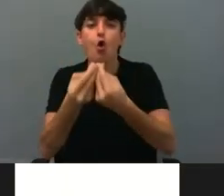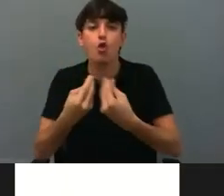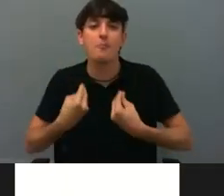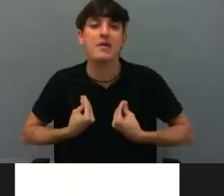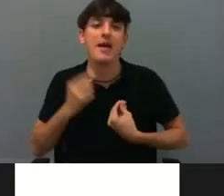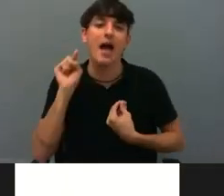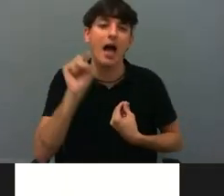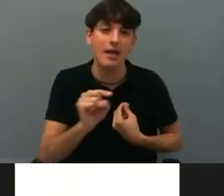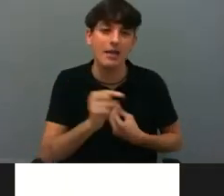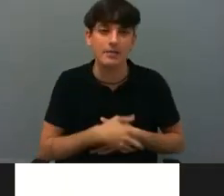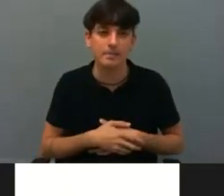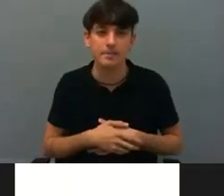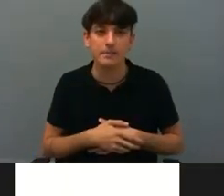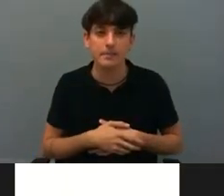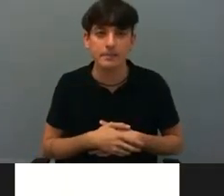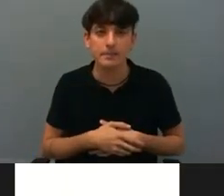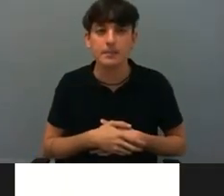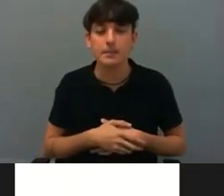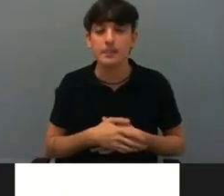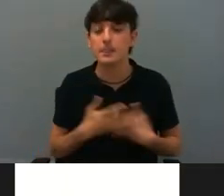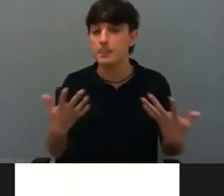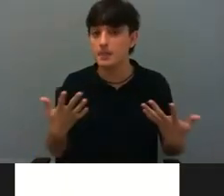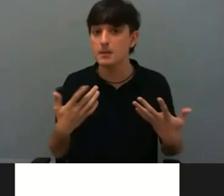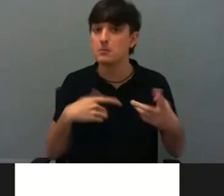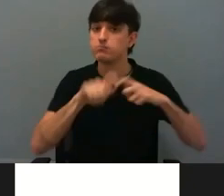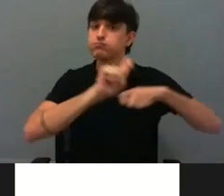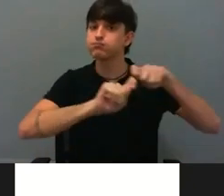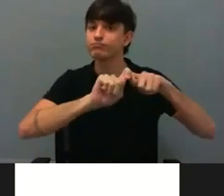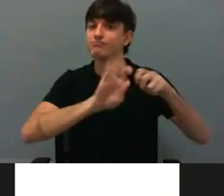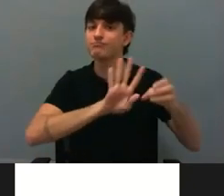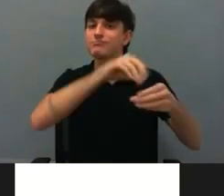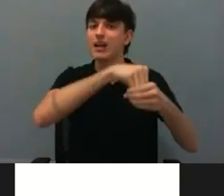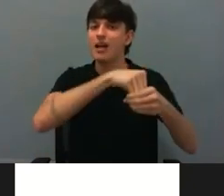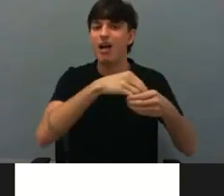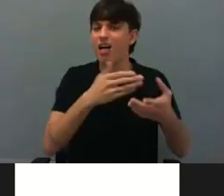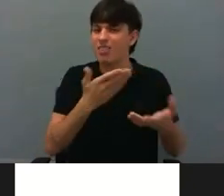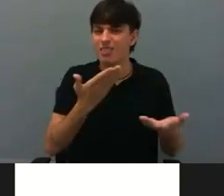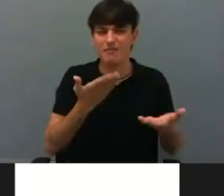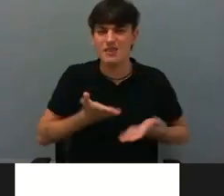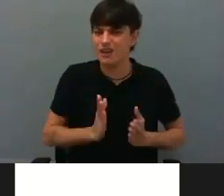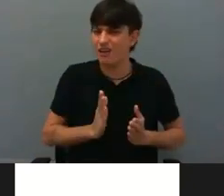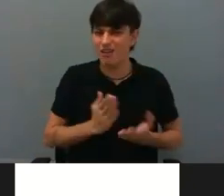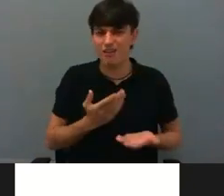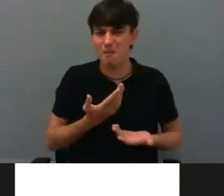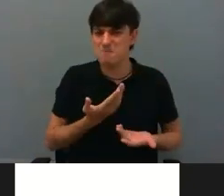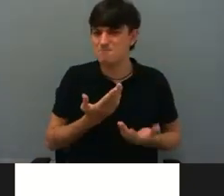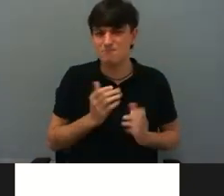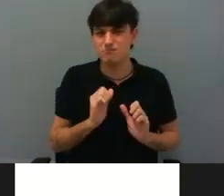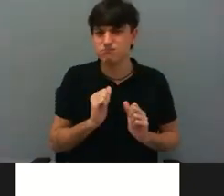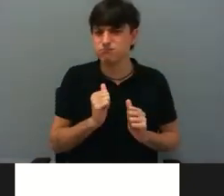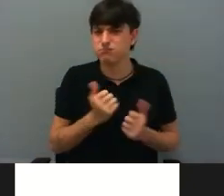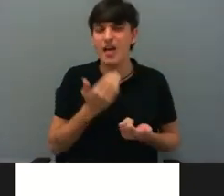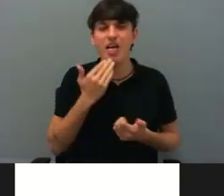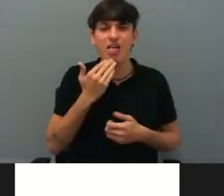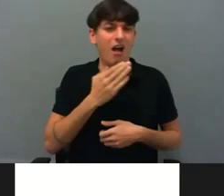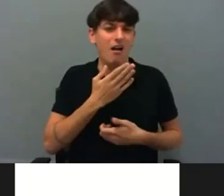Pertenecemos a Espace Badajoz desde que mi hija tenía unos meses y fue a través de una fisio extraordinaria, Mari